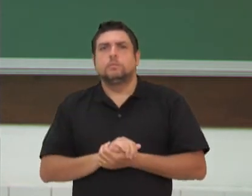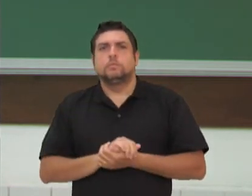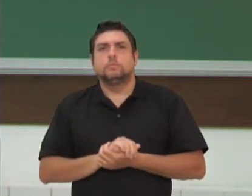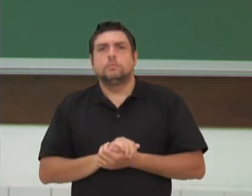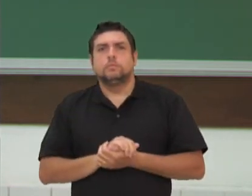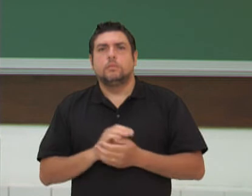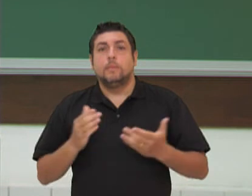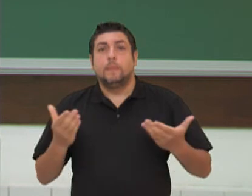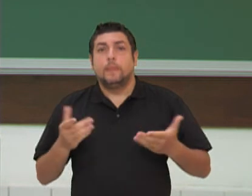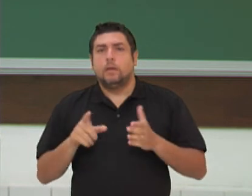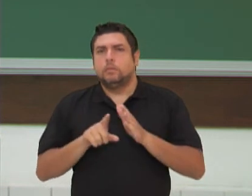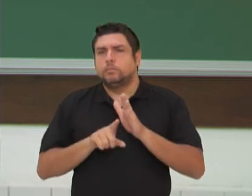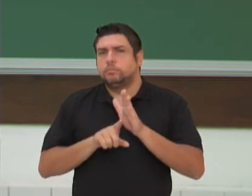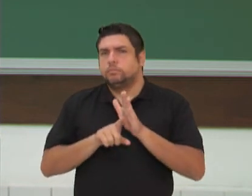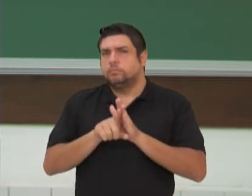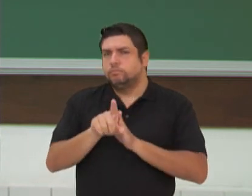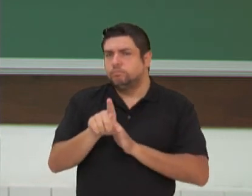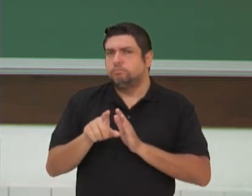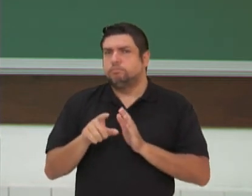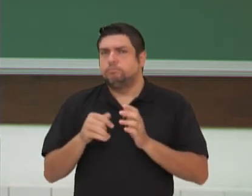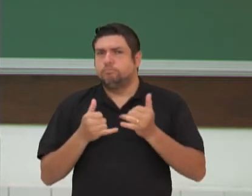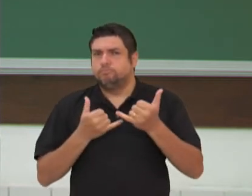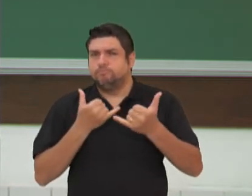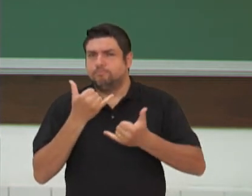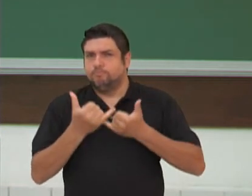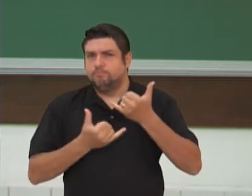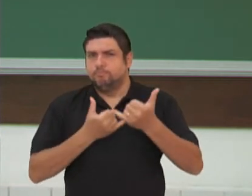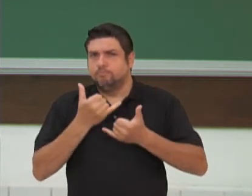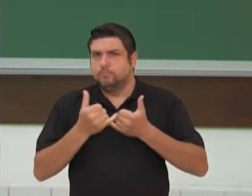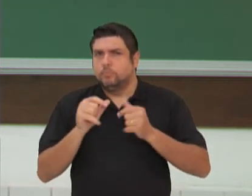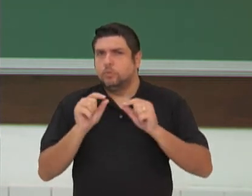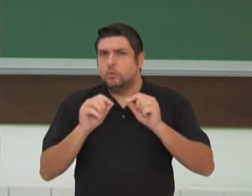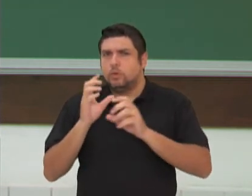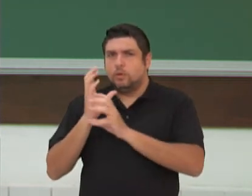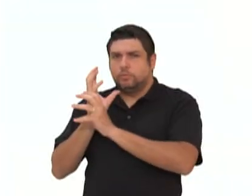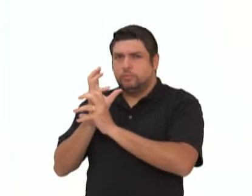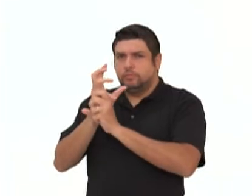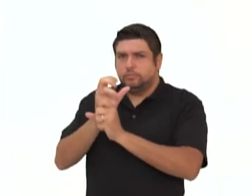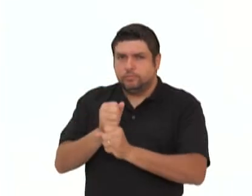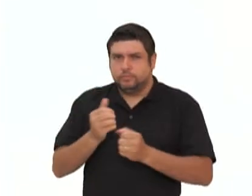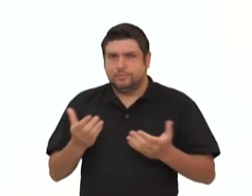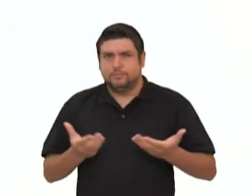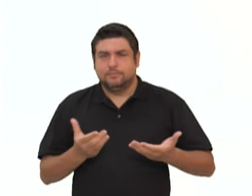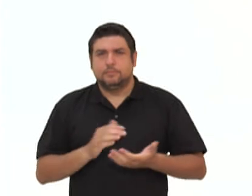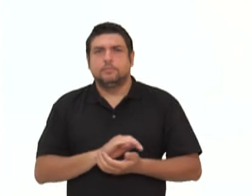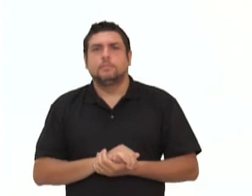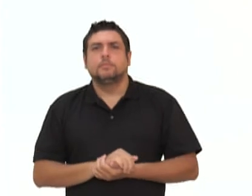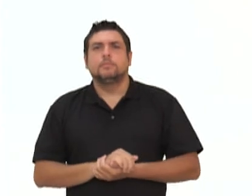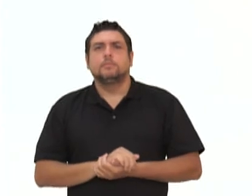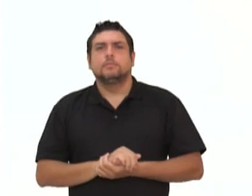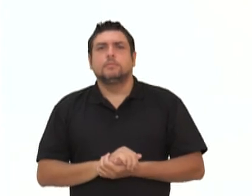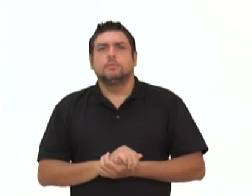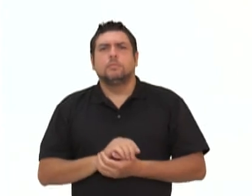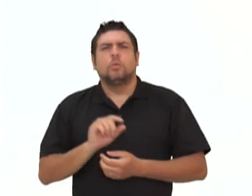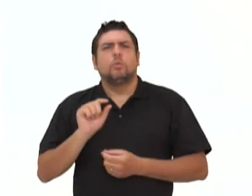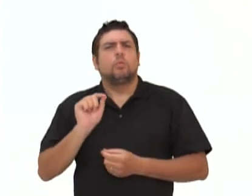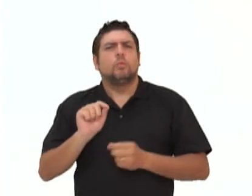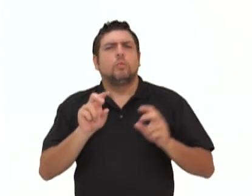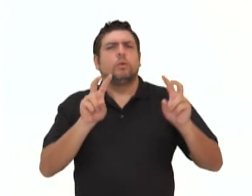al quiz, al juego que tenemos para repasar lo que trabajamos en la clase de hoy, ¿sí? ¿Qué es un titular y